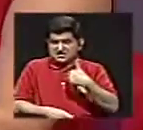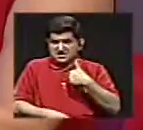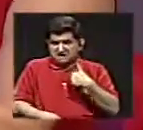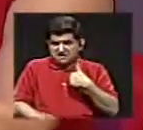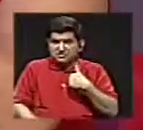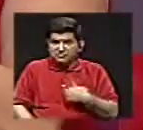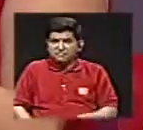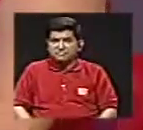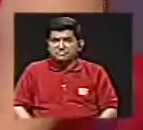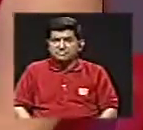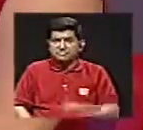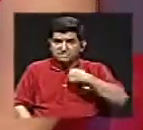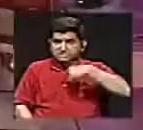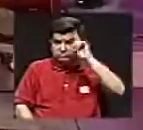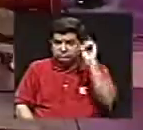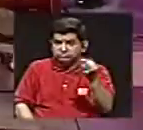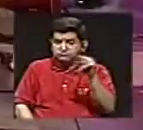de